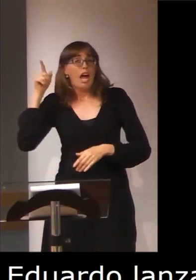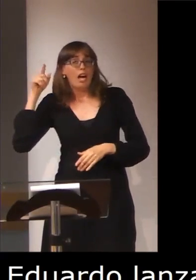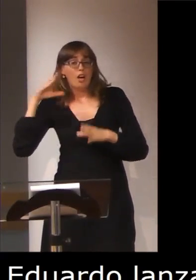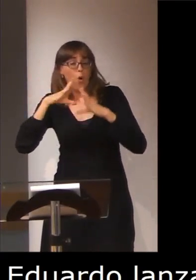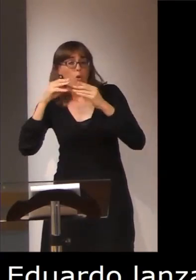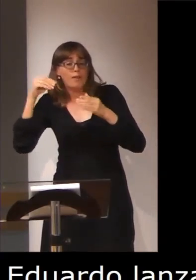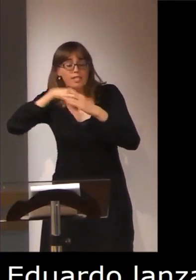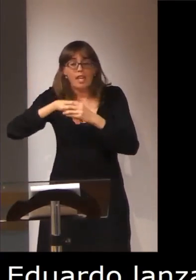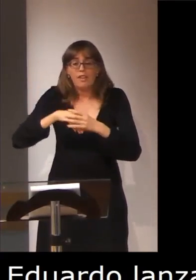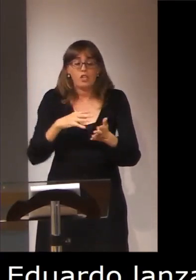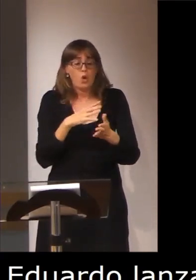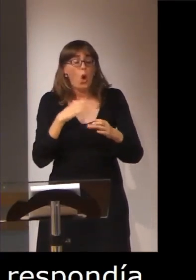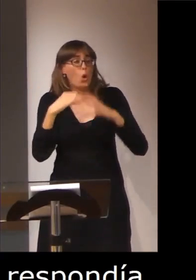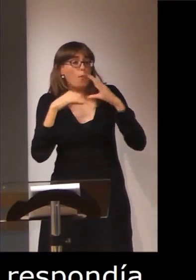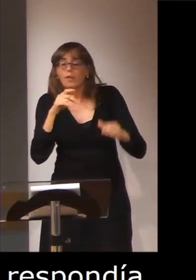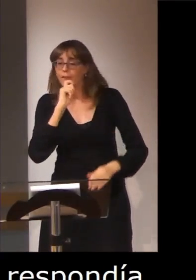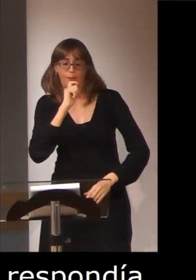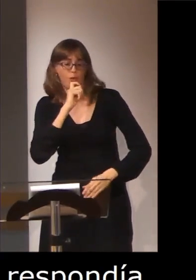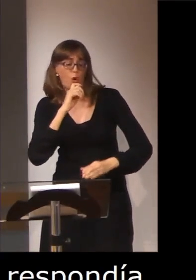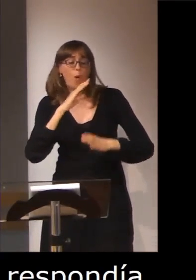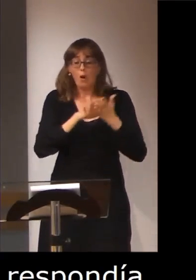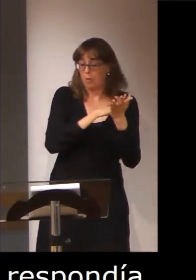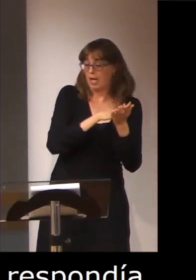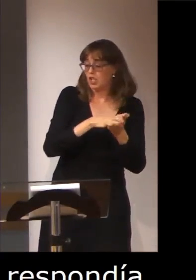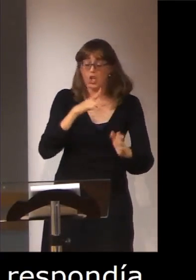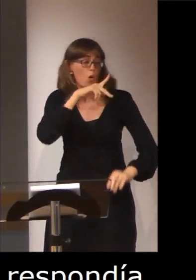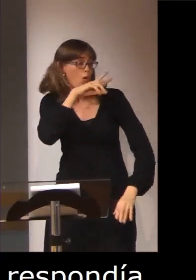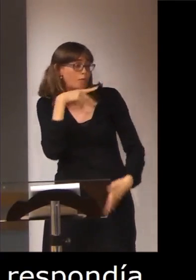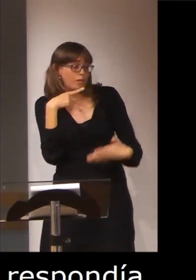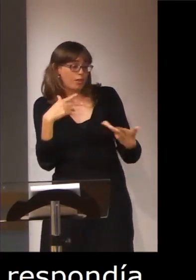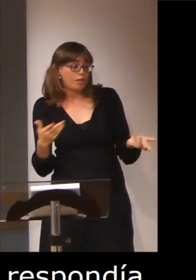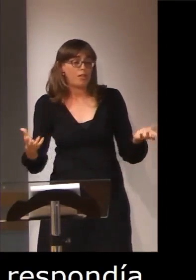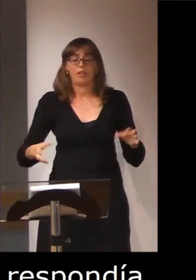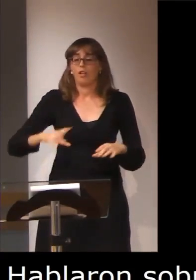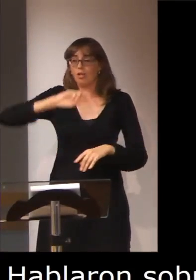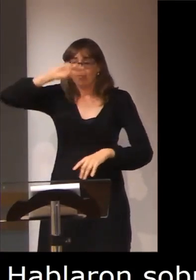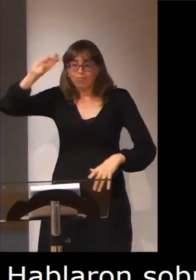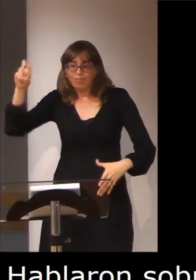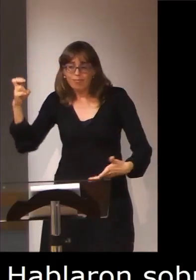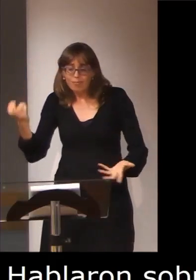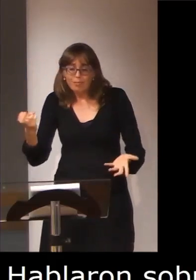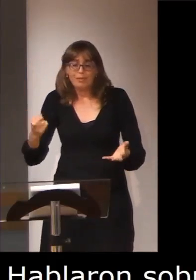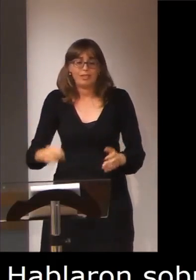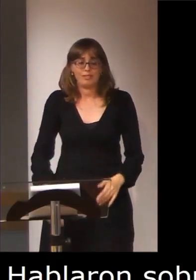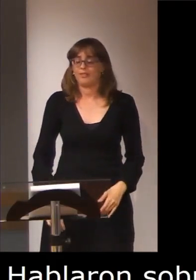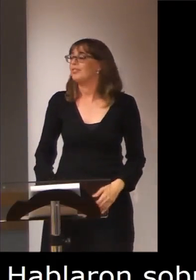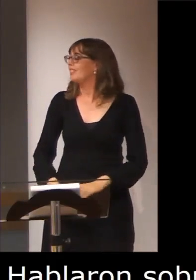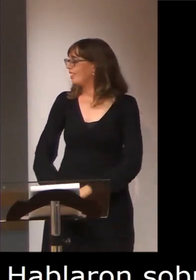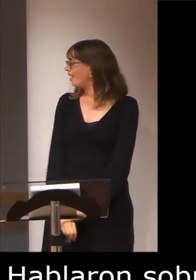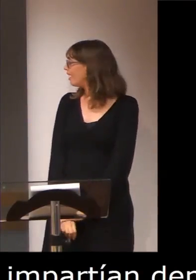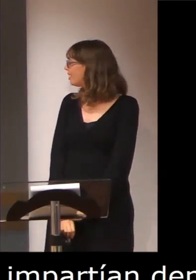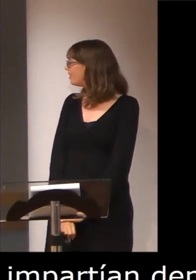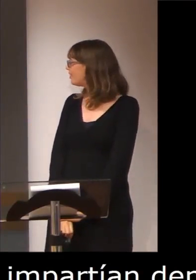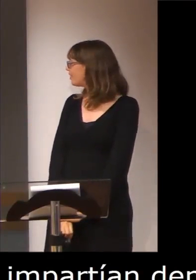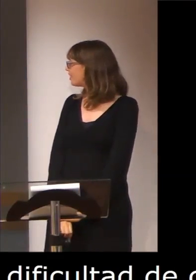Hablaron sobre las asignaturas que impartían dentro de la universidad, la dificultad de comunicación, cómo se comunicaba en lengua de signos o en lengua